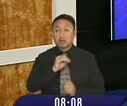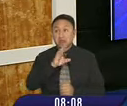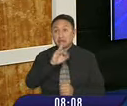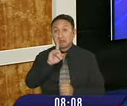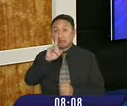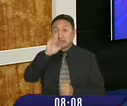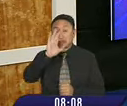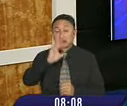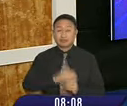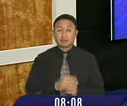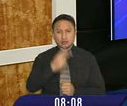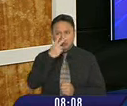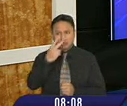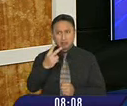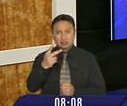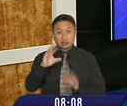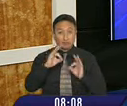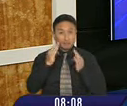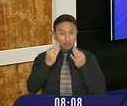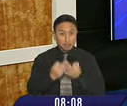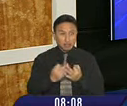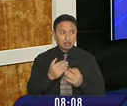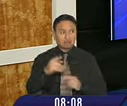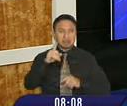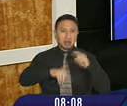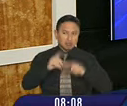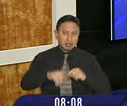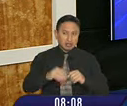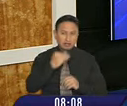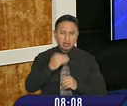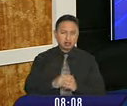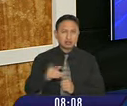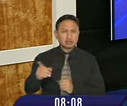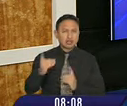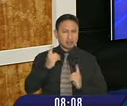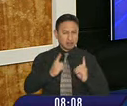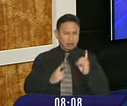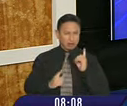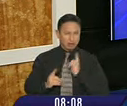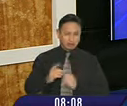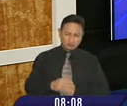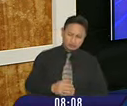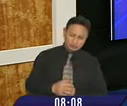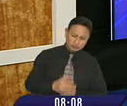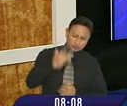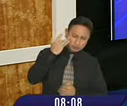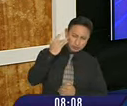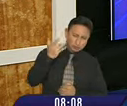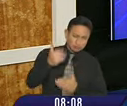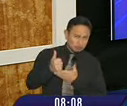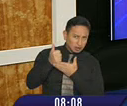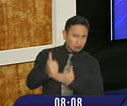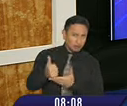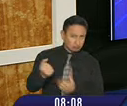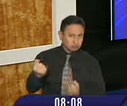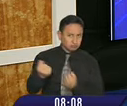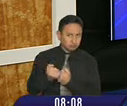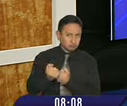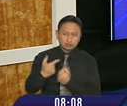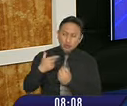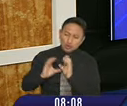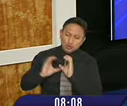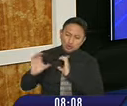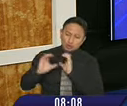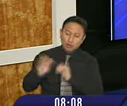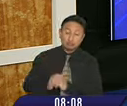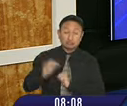Pero si usted ve que en su familia algún amigo está con comportamientos errados, ayudemos, ayudemos, hablemos,